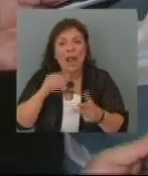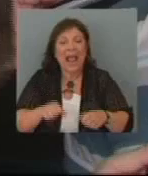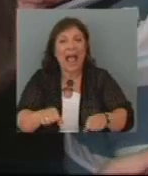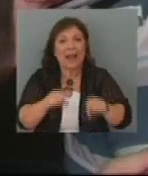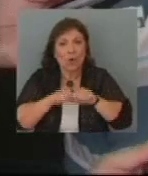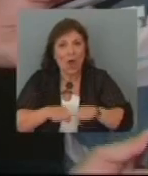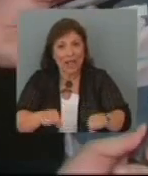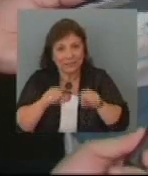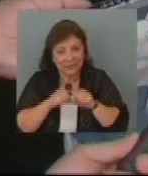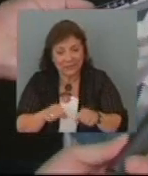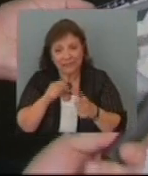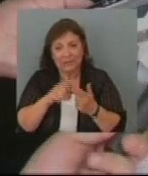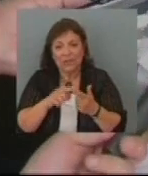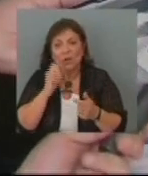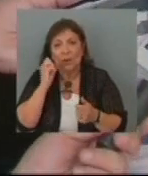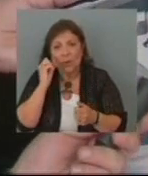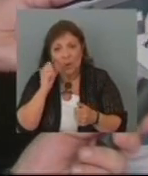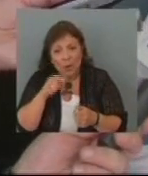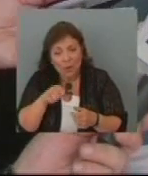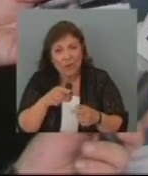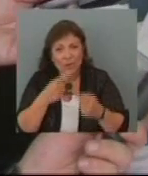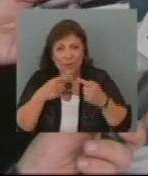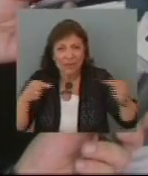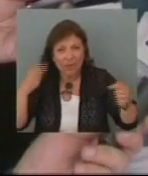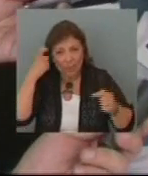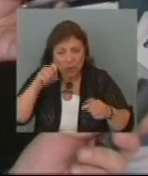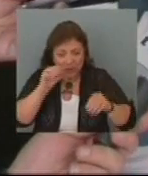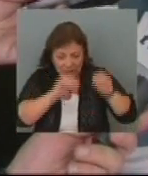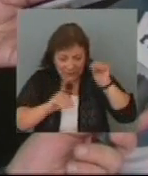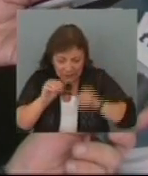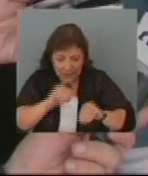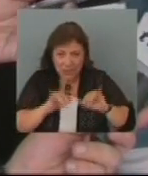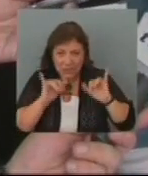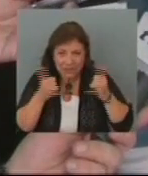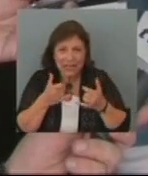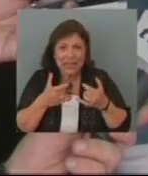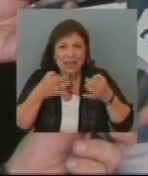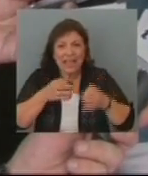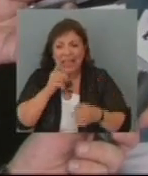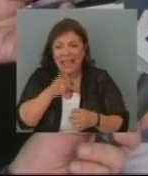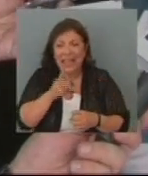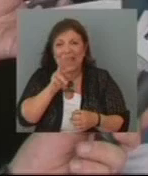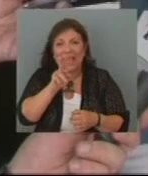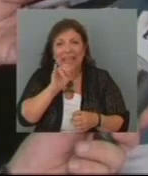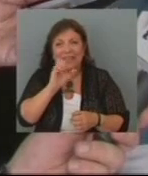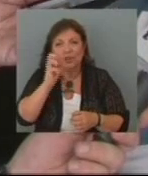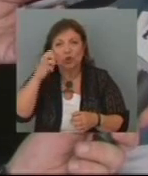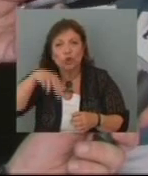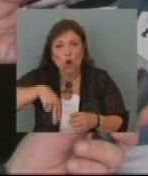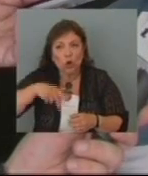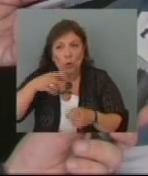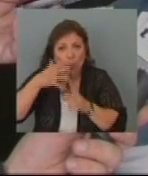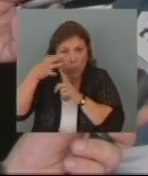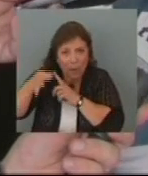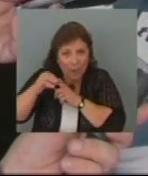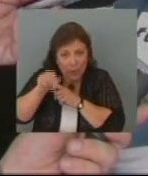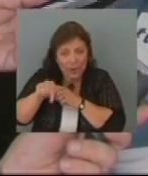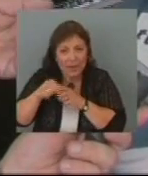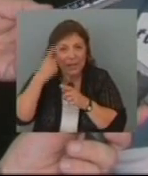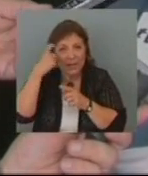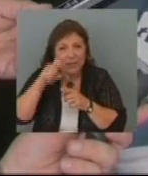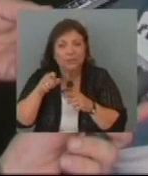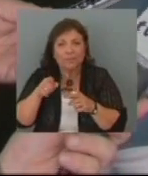comienza con diversos proyectos que se han trabajado en el área, especialmente en Guichón, con aporte de proyectos, con